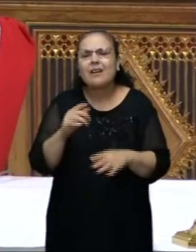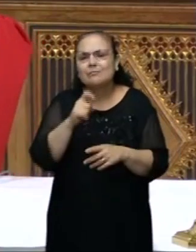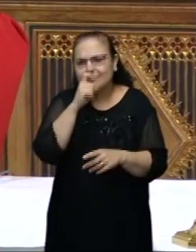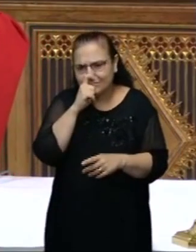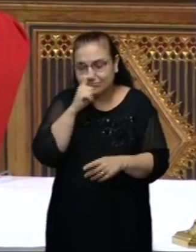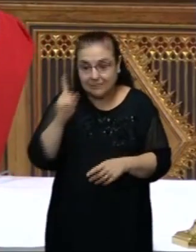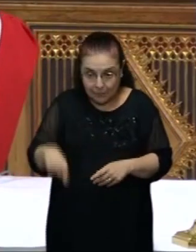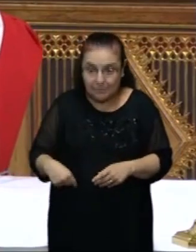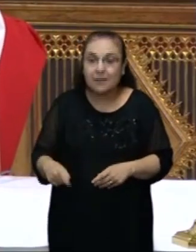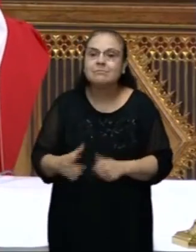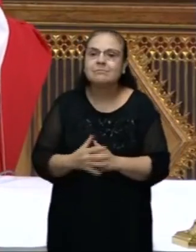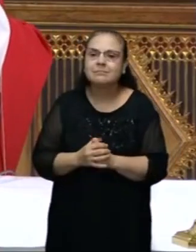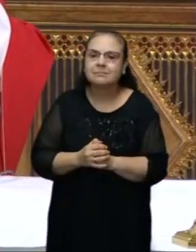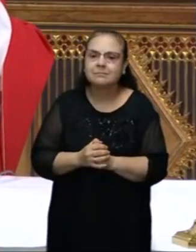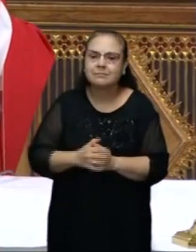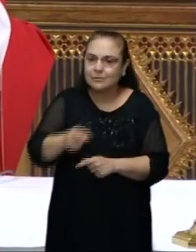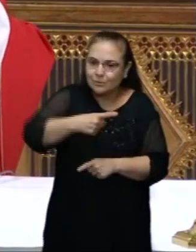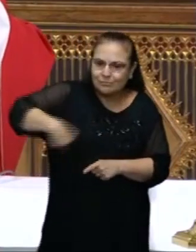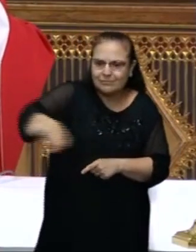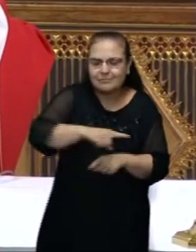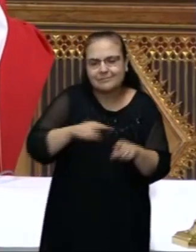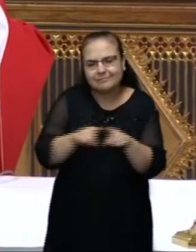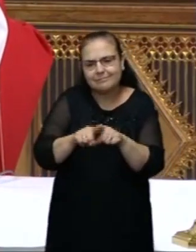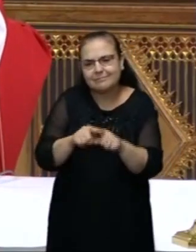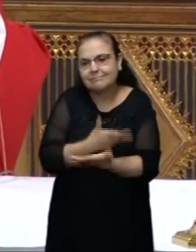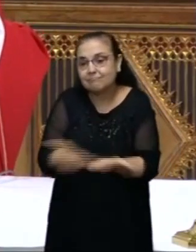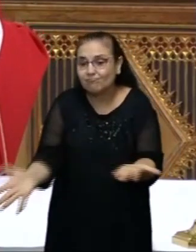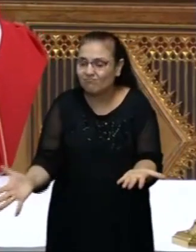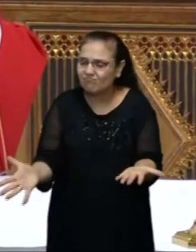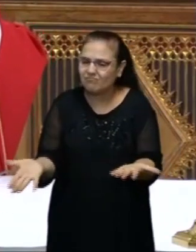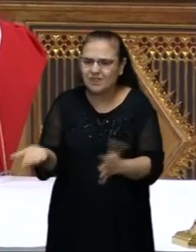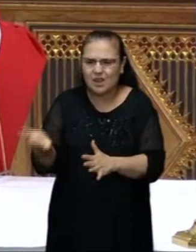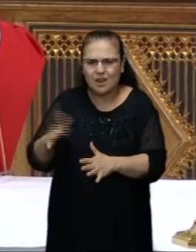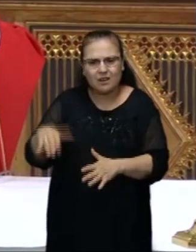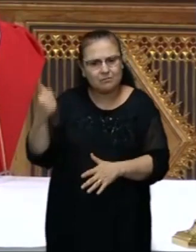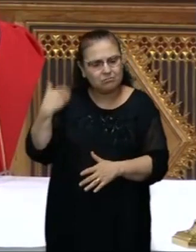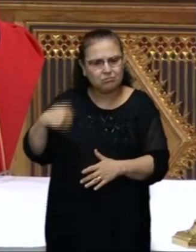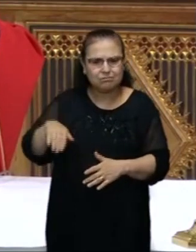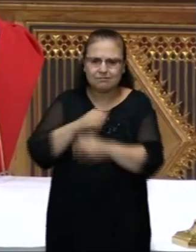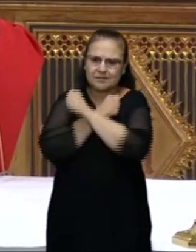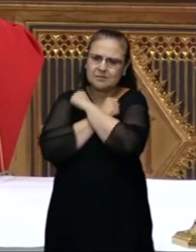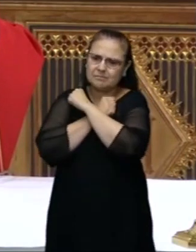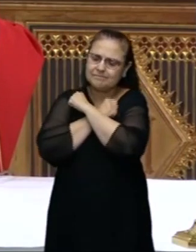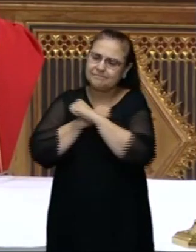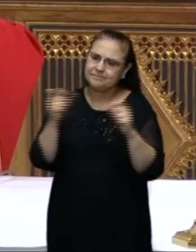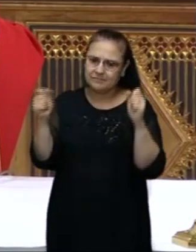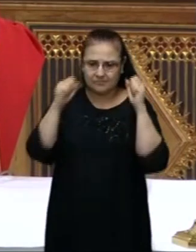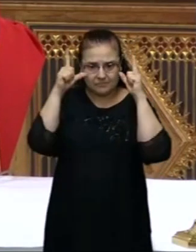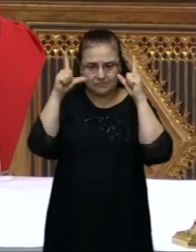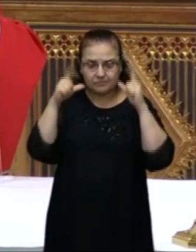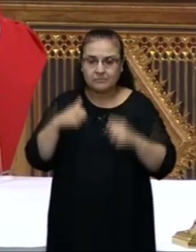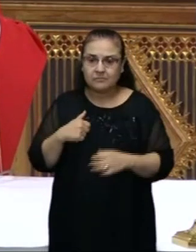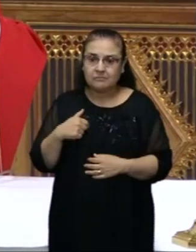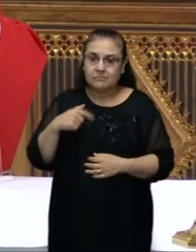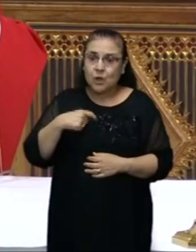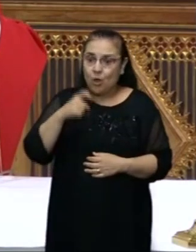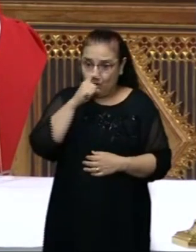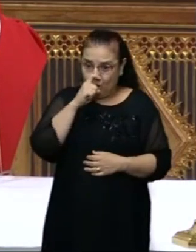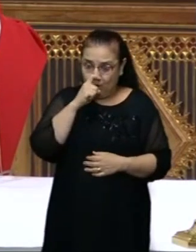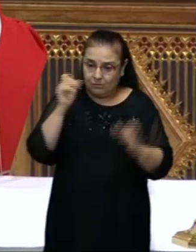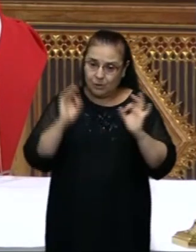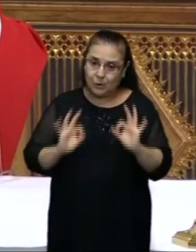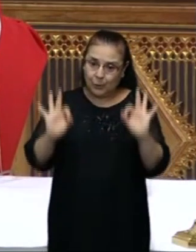Acuérdate también de nuestros hermanos que durmieron en la esperanza de la resurrección.